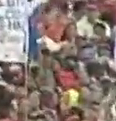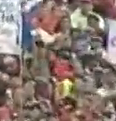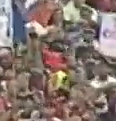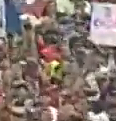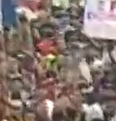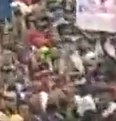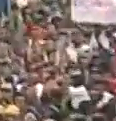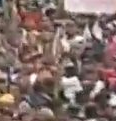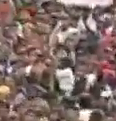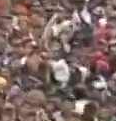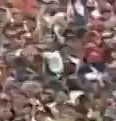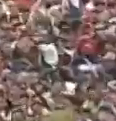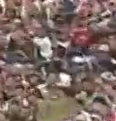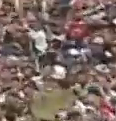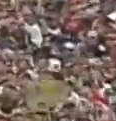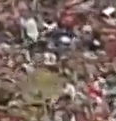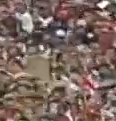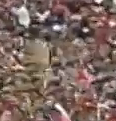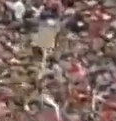que viva yaracuy